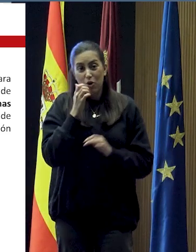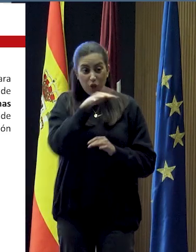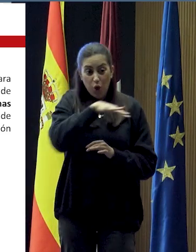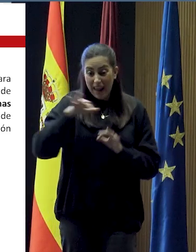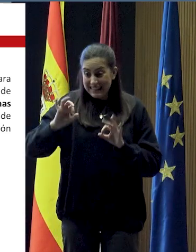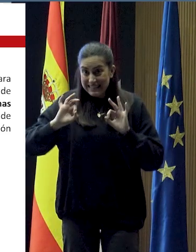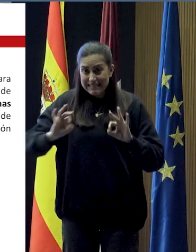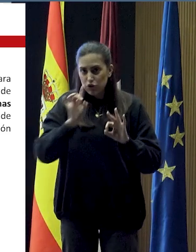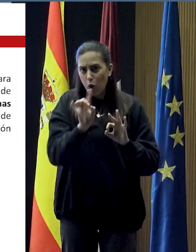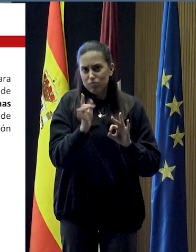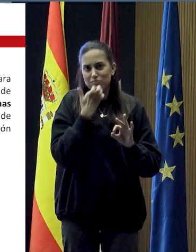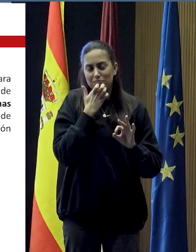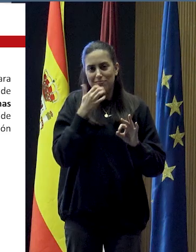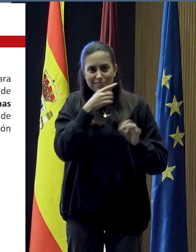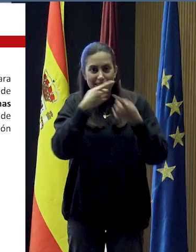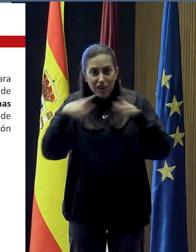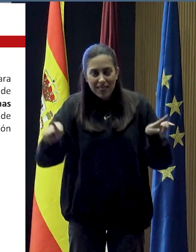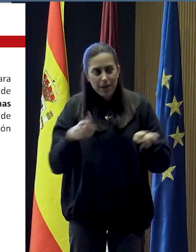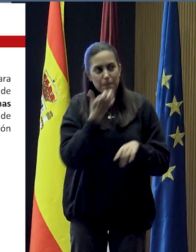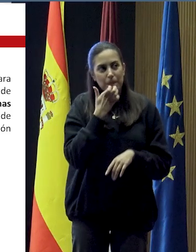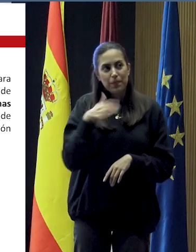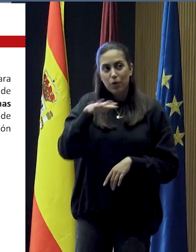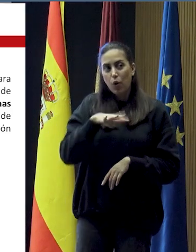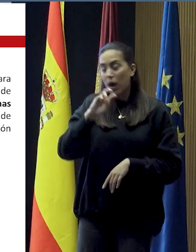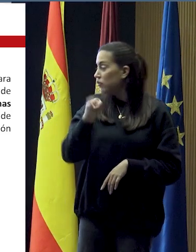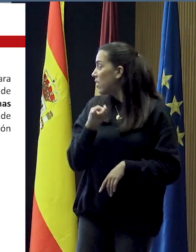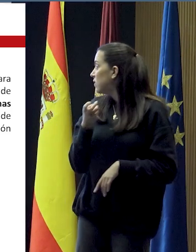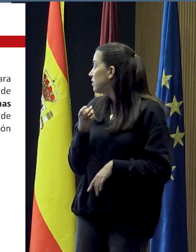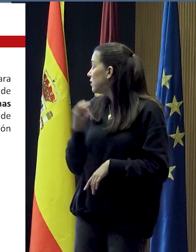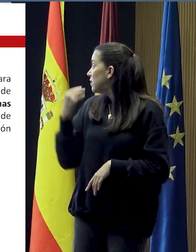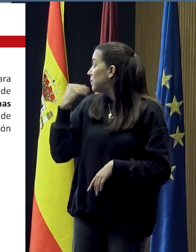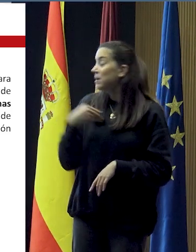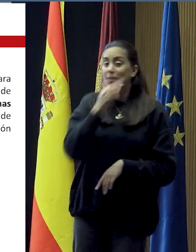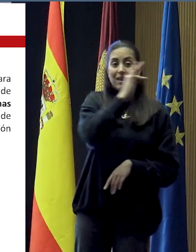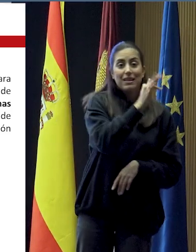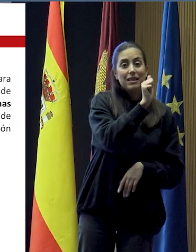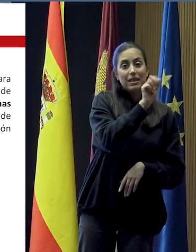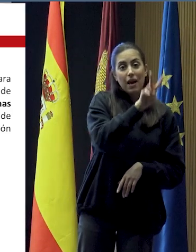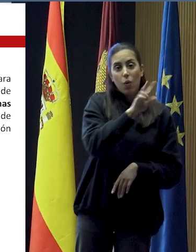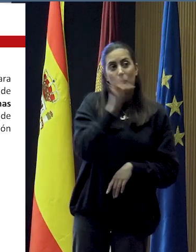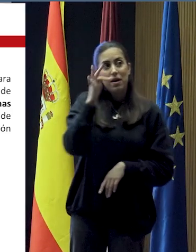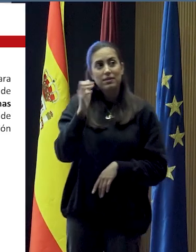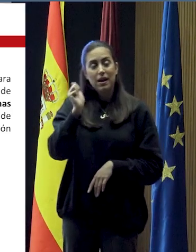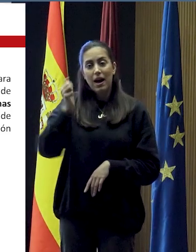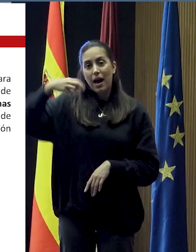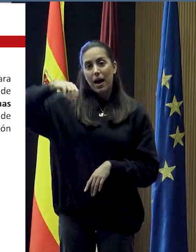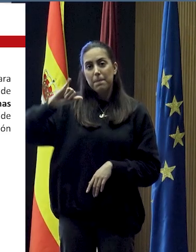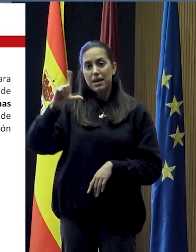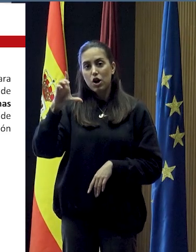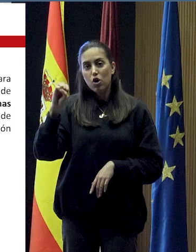podríais solapar. Por ejemplo, si os vais a esta parte de aquí, aquí tendríamos tau y tendríamos también amiloide y